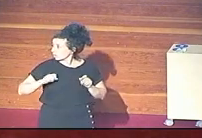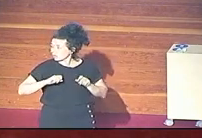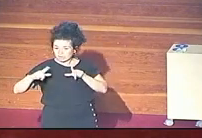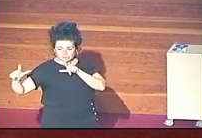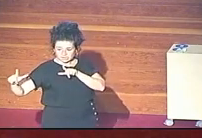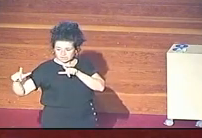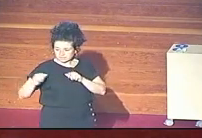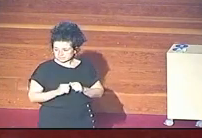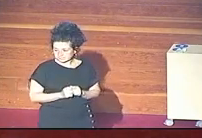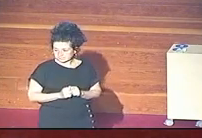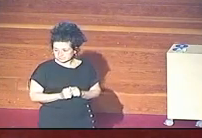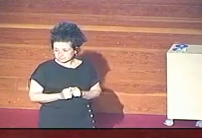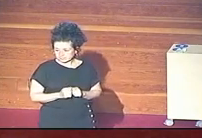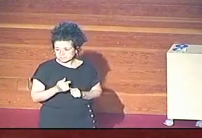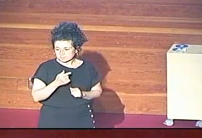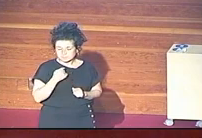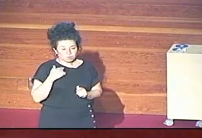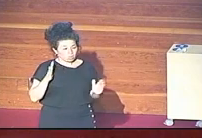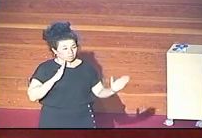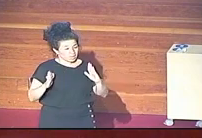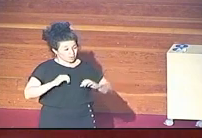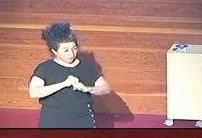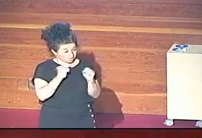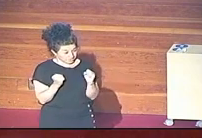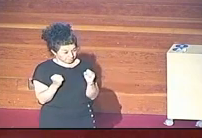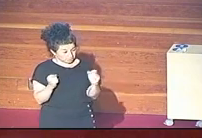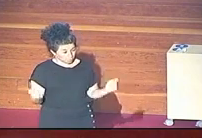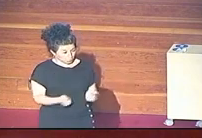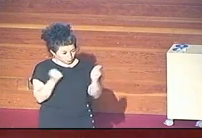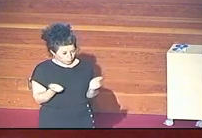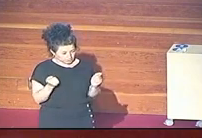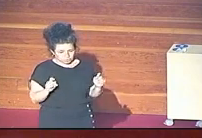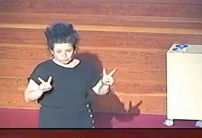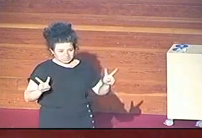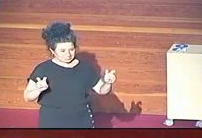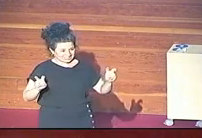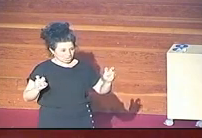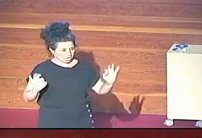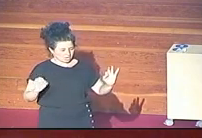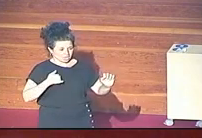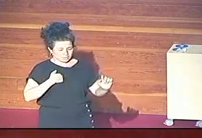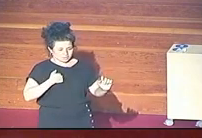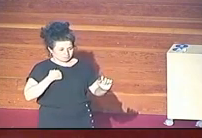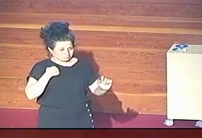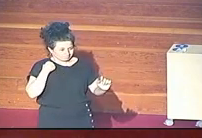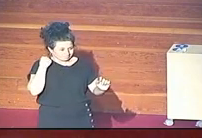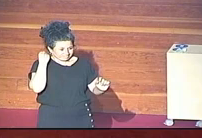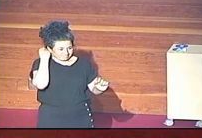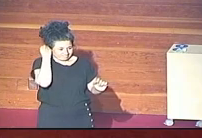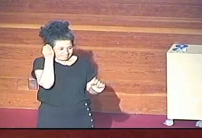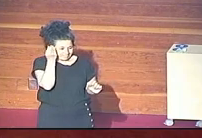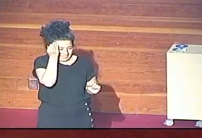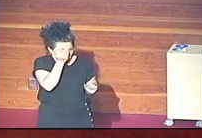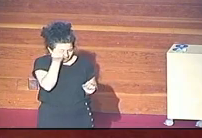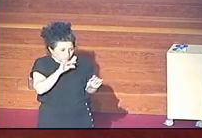durante el confinamiento no porque es un titular que a mí me parece que resume perfectamente lo que lo que vivimos cómo vamos a estar